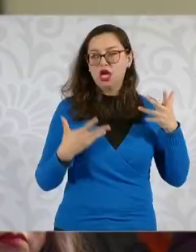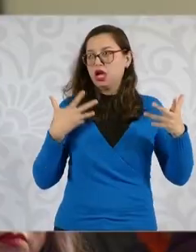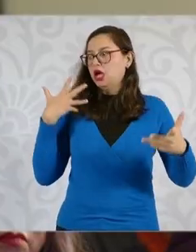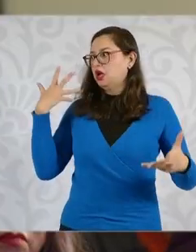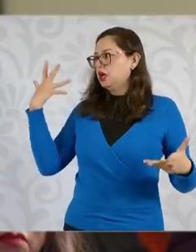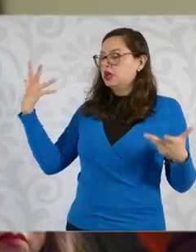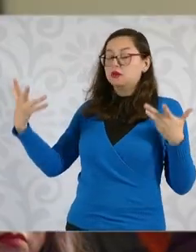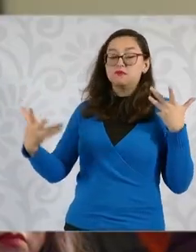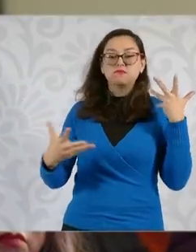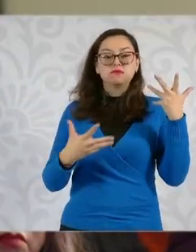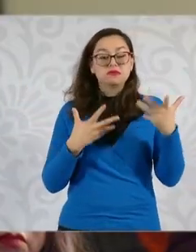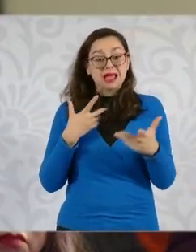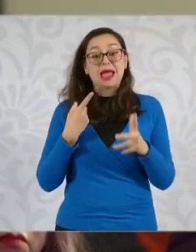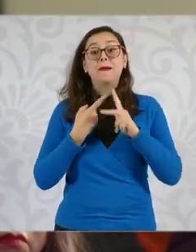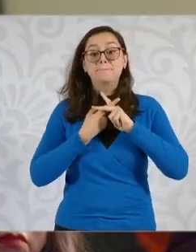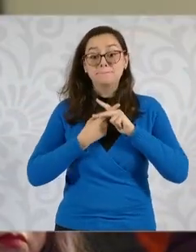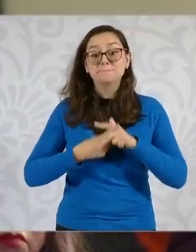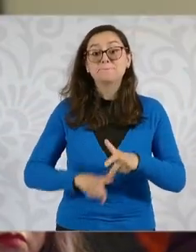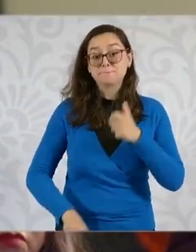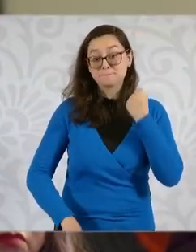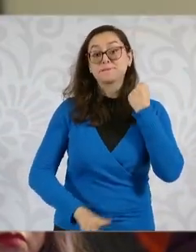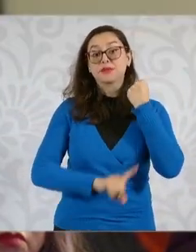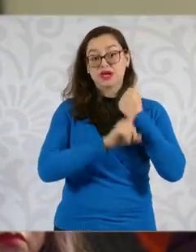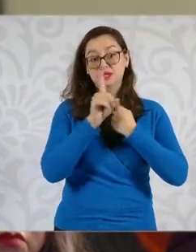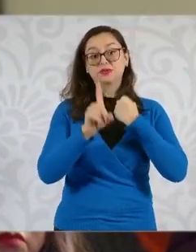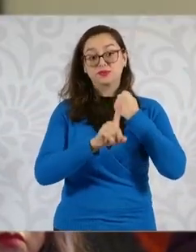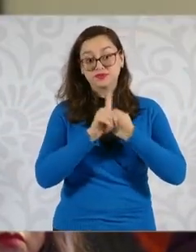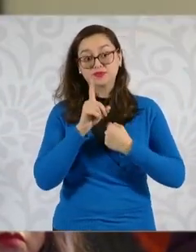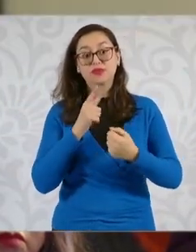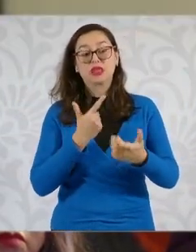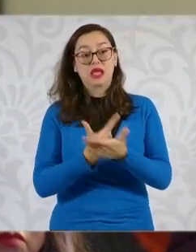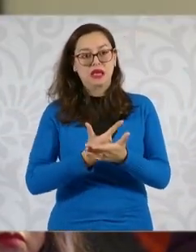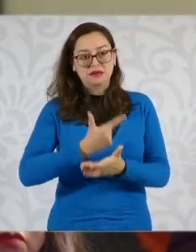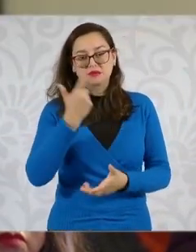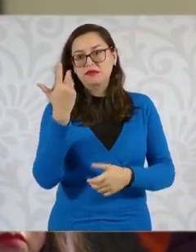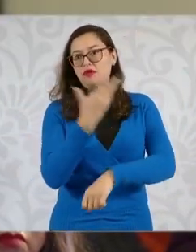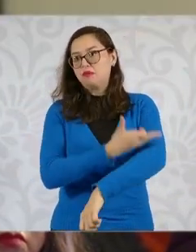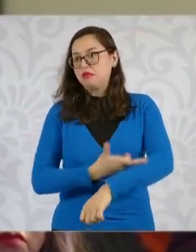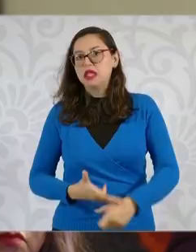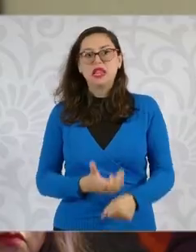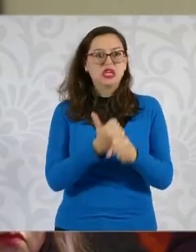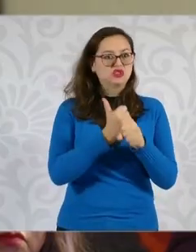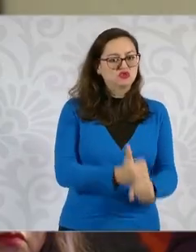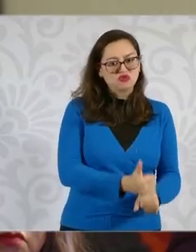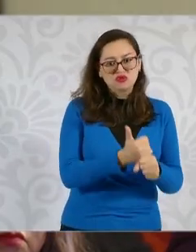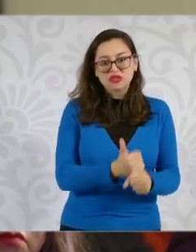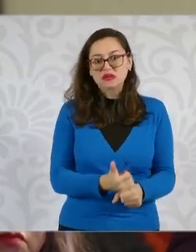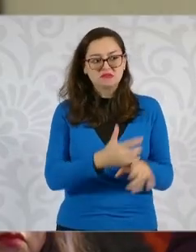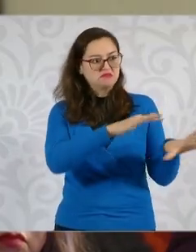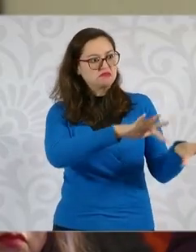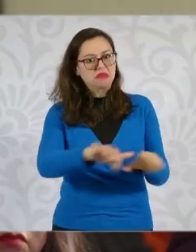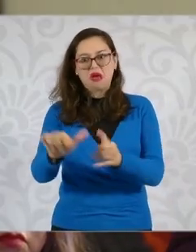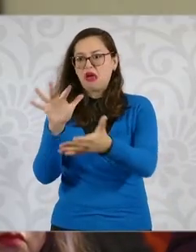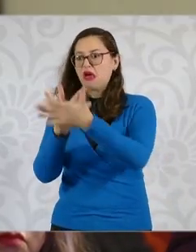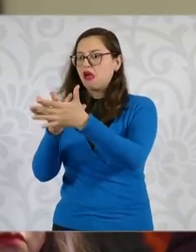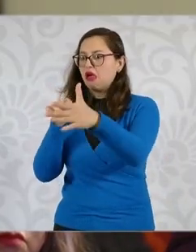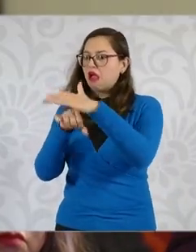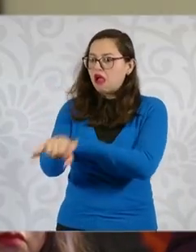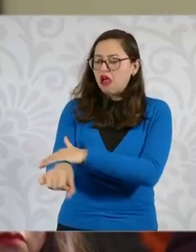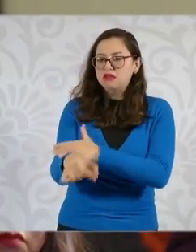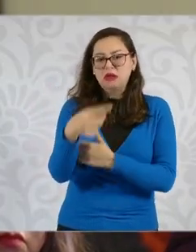para las hijas que por estos motivos pues están sus sus familias en las cárceles